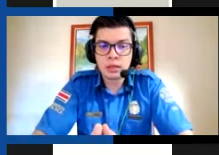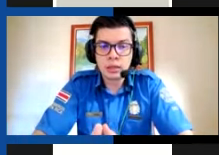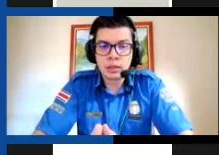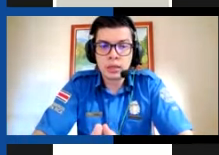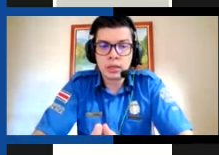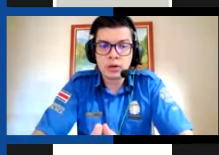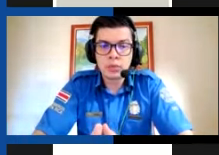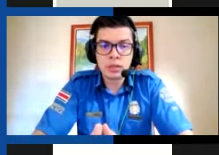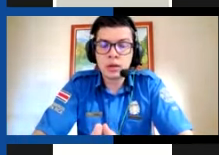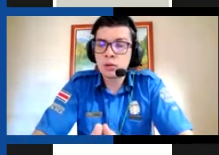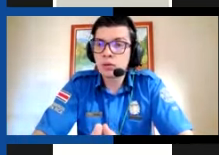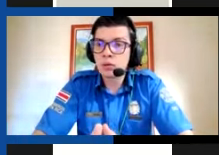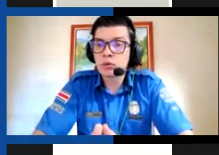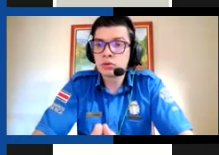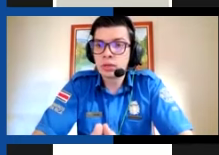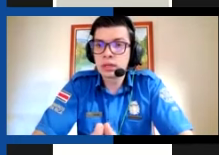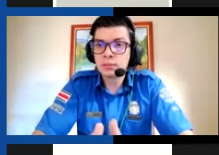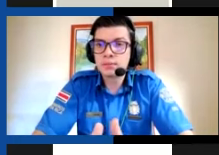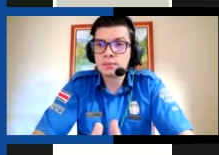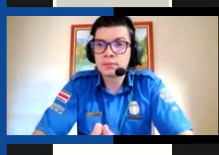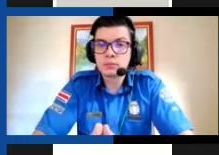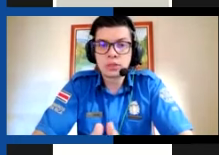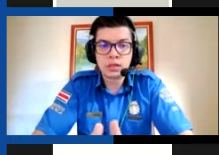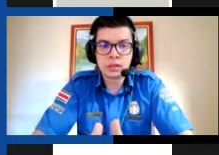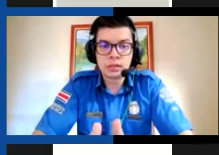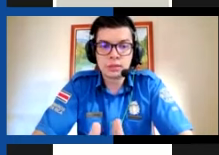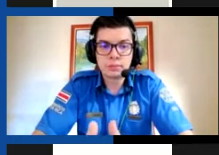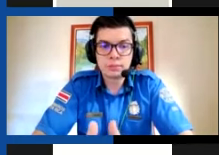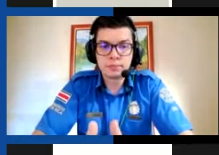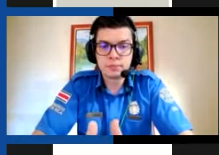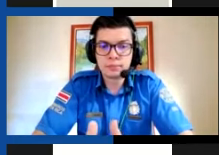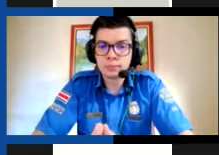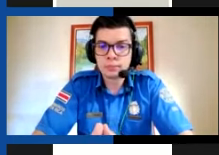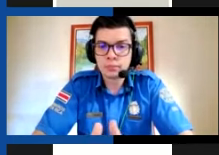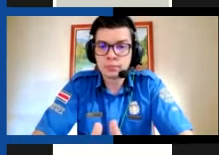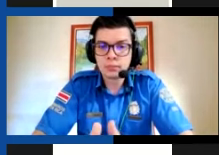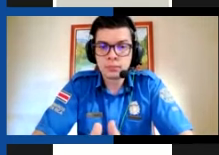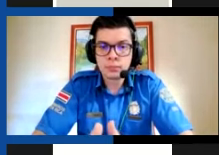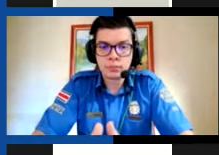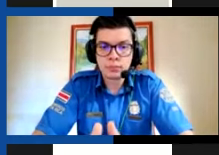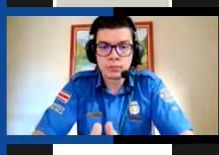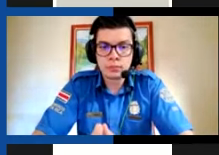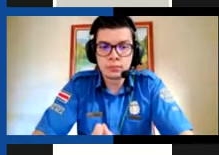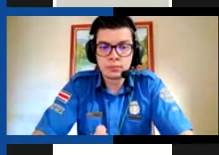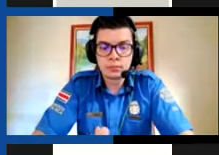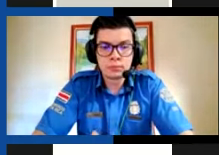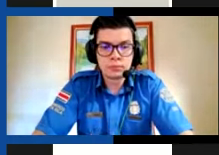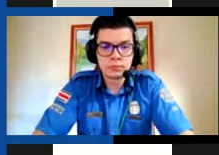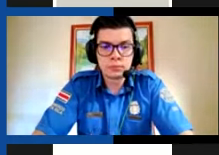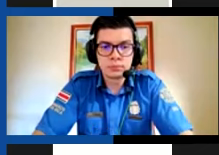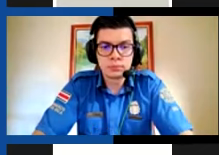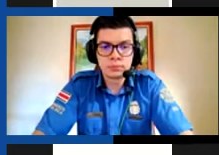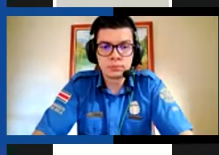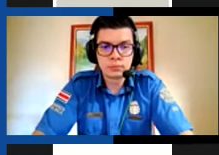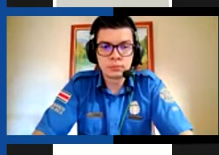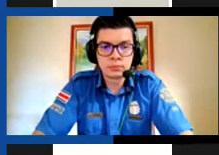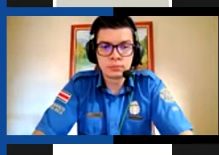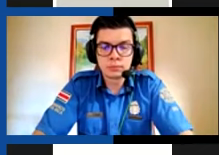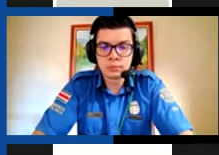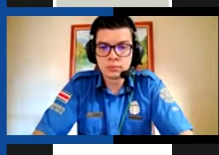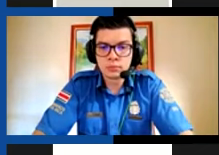quieran comentar o consultar. Muchas gracias. Muchísimas gracias al ingeniero Miguel Ángel Vega. Abrimos